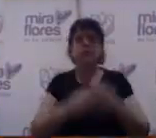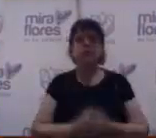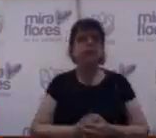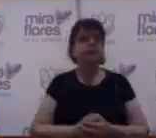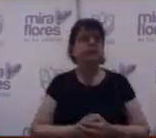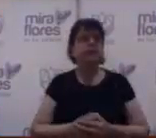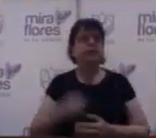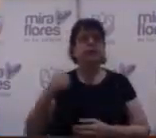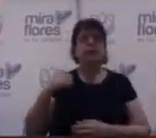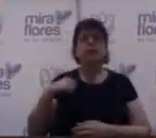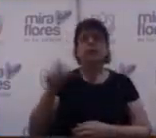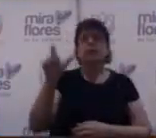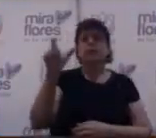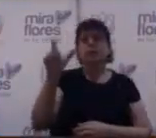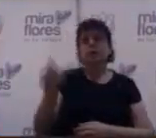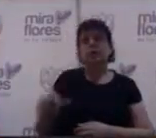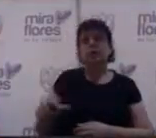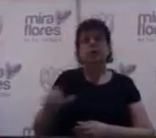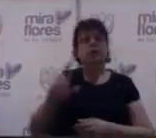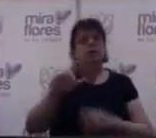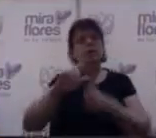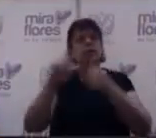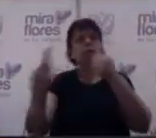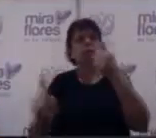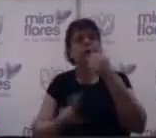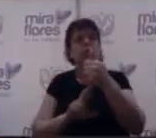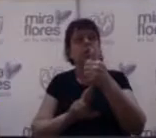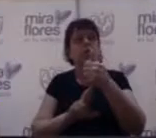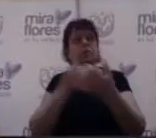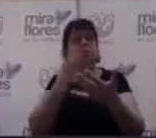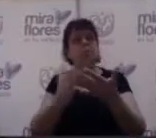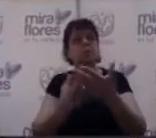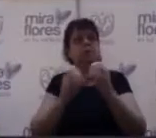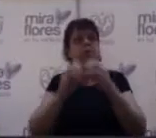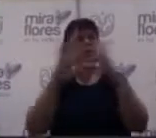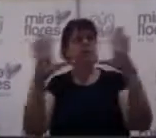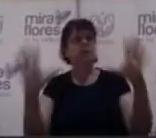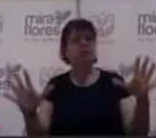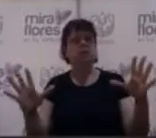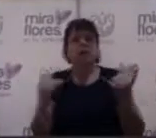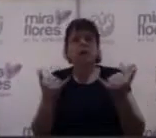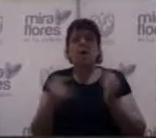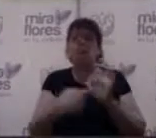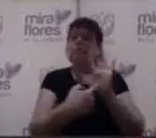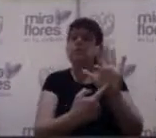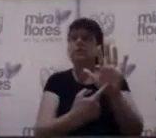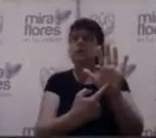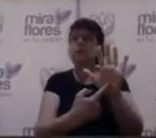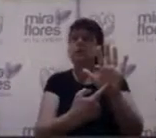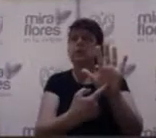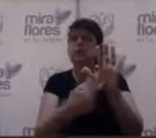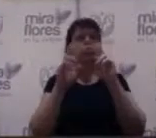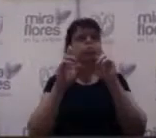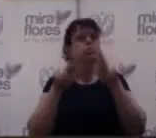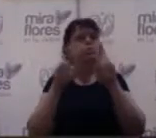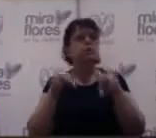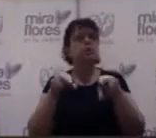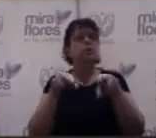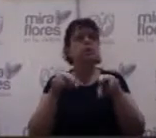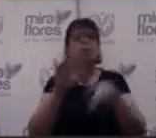Señor alcalde, señores regidores, estimados funcionarios, tengan ustedes muy buenos días. A continuación voy a presentar los resultados de la